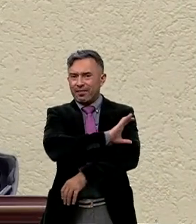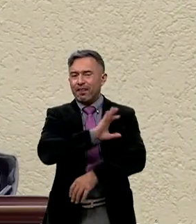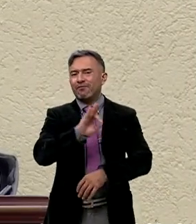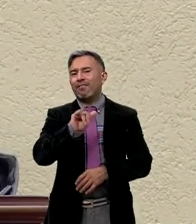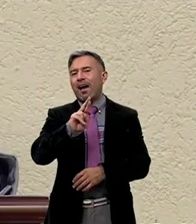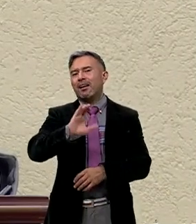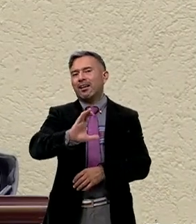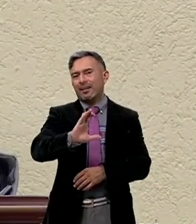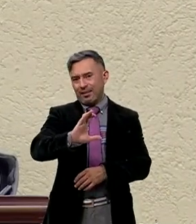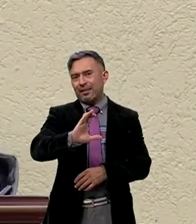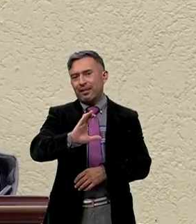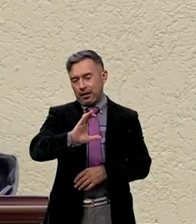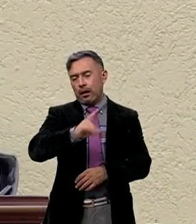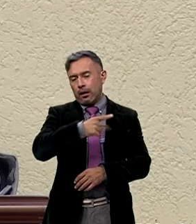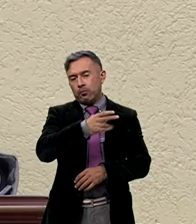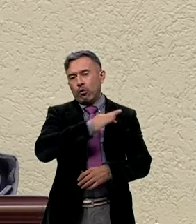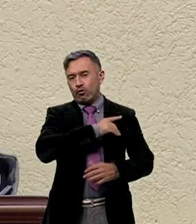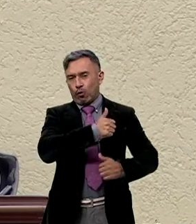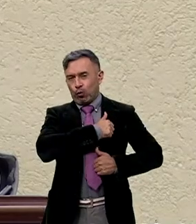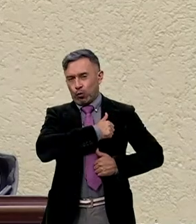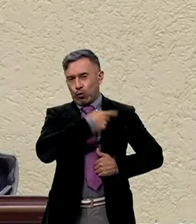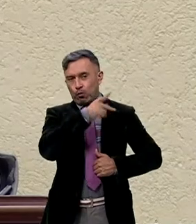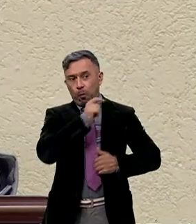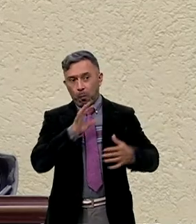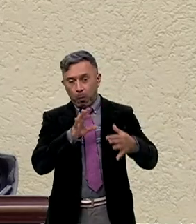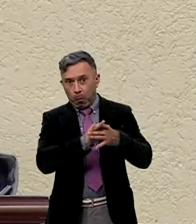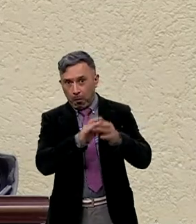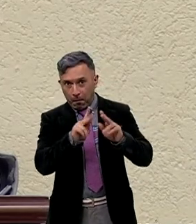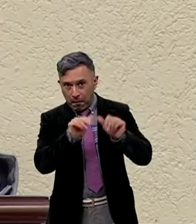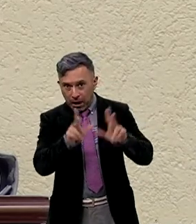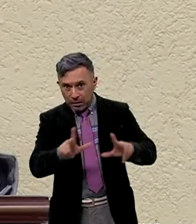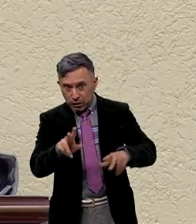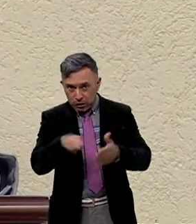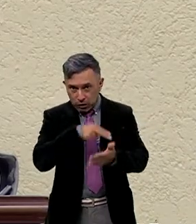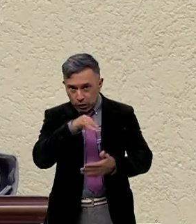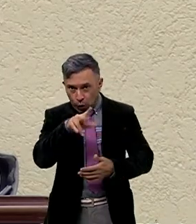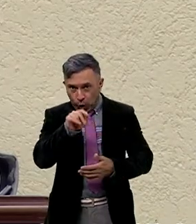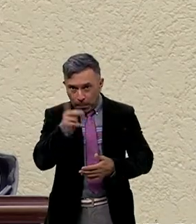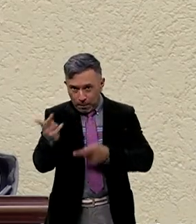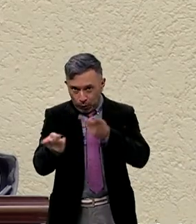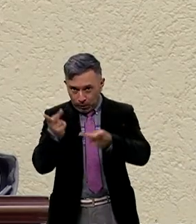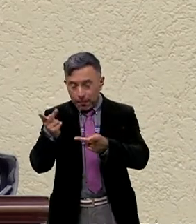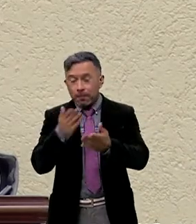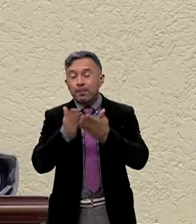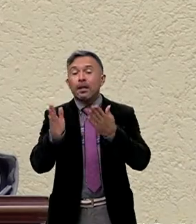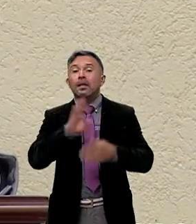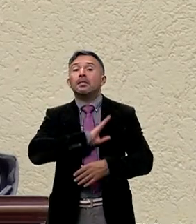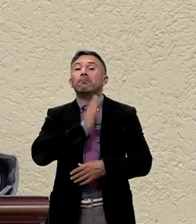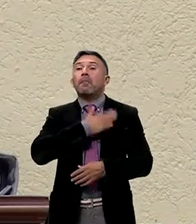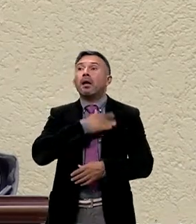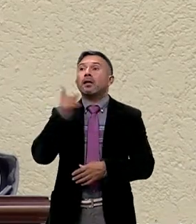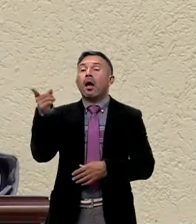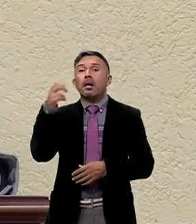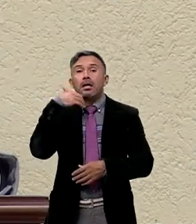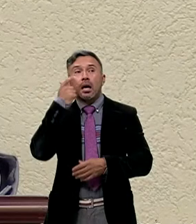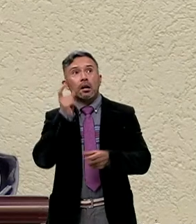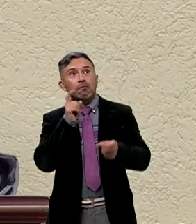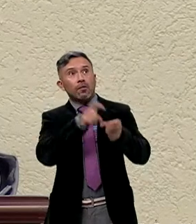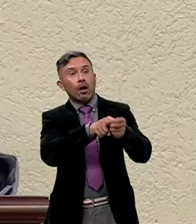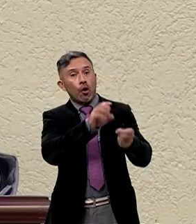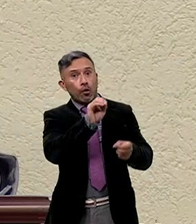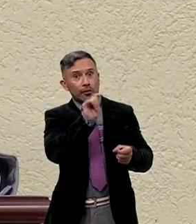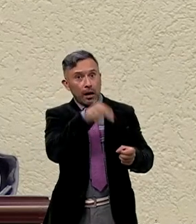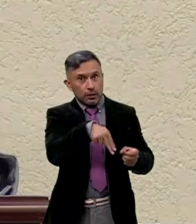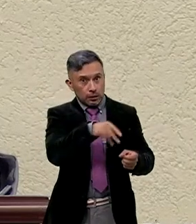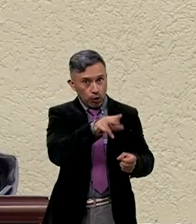revolucionarias de colombia las farc en españa cuando se decidió entrar o no a la otan o bien en italia cuando